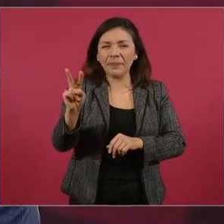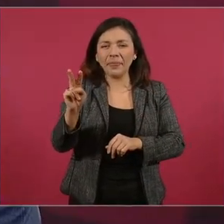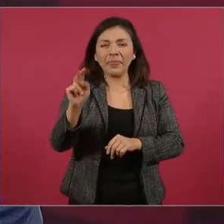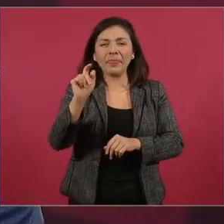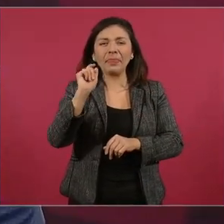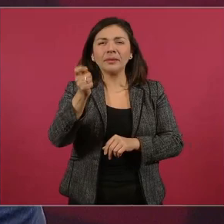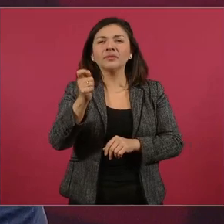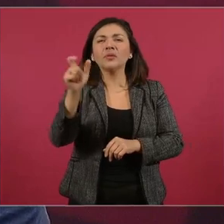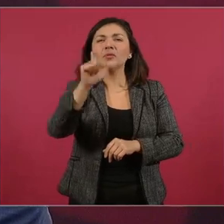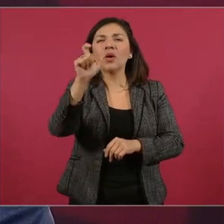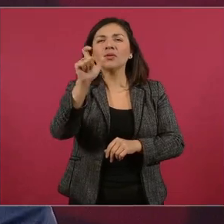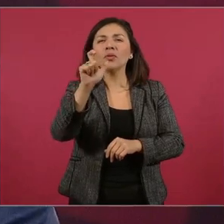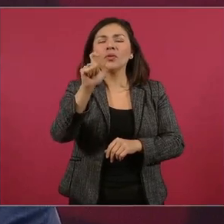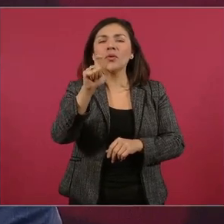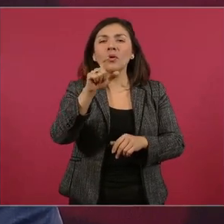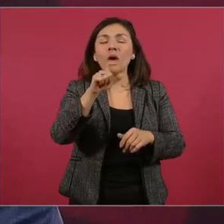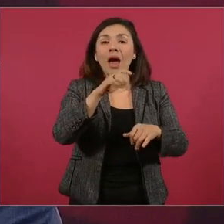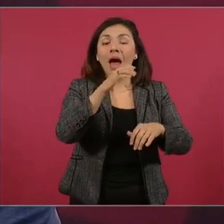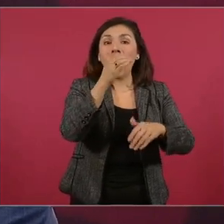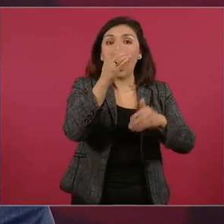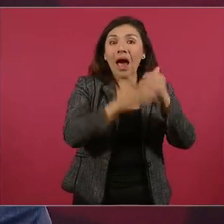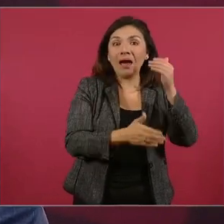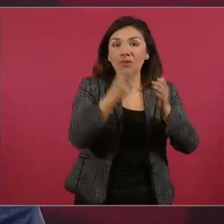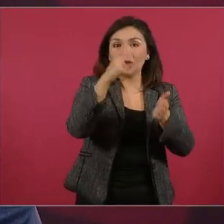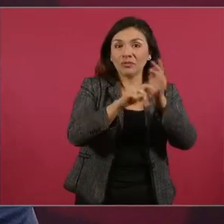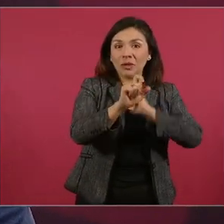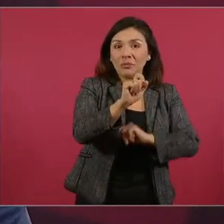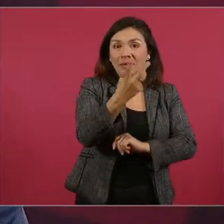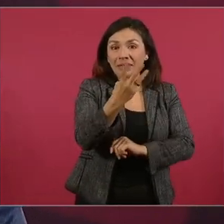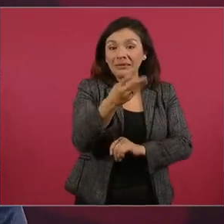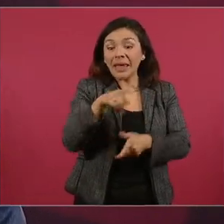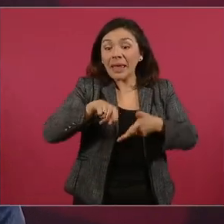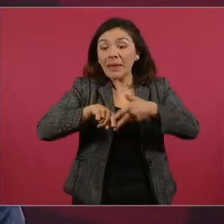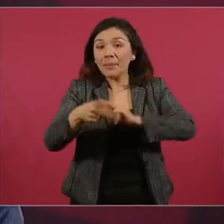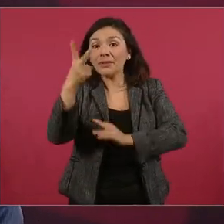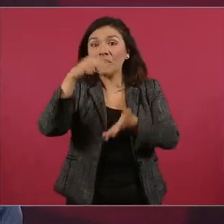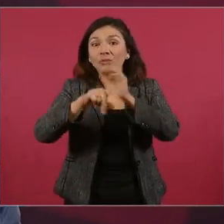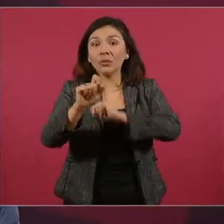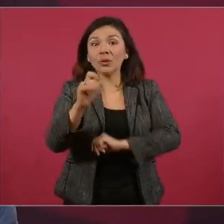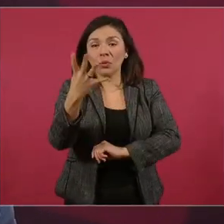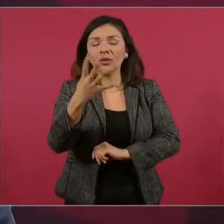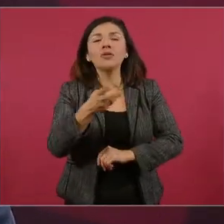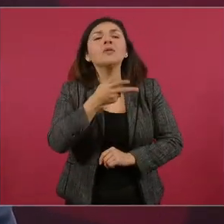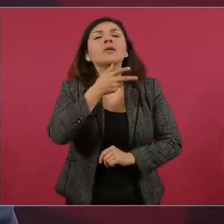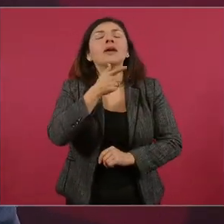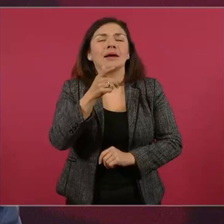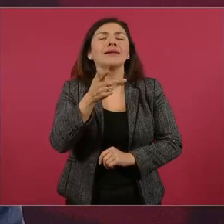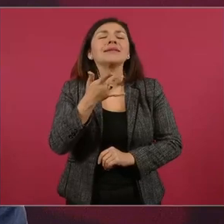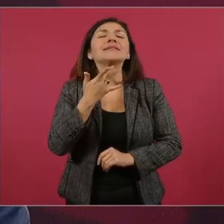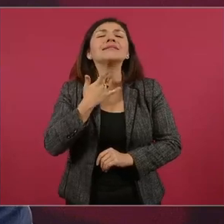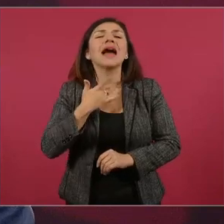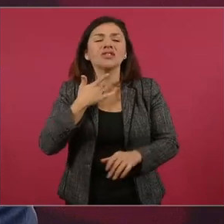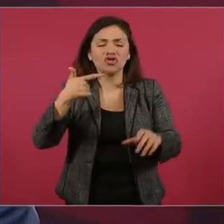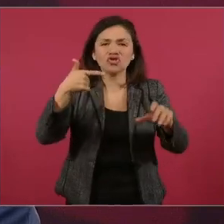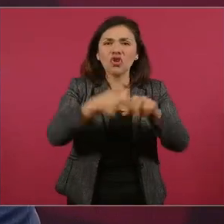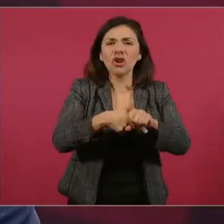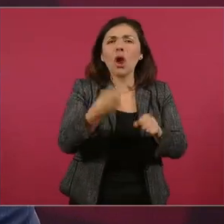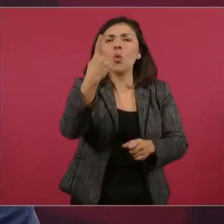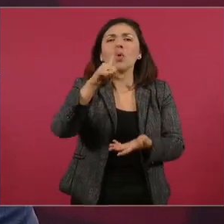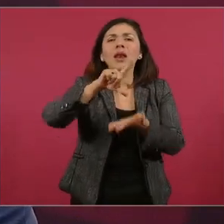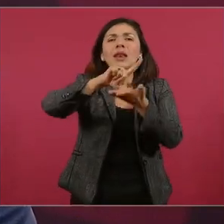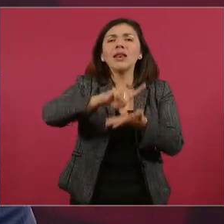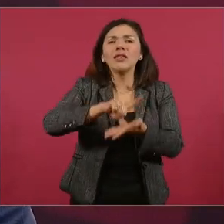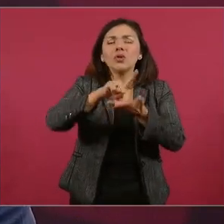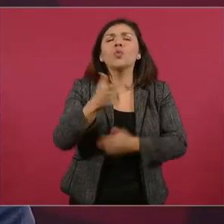a finales y a principios de este año, el litro de gasolina 28, 29 pesos.